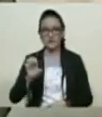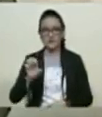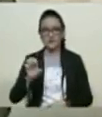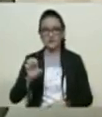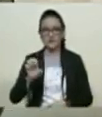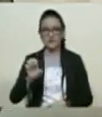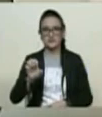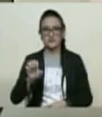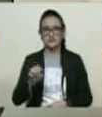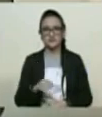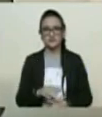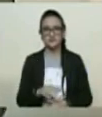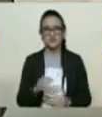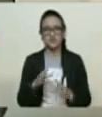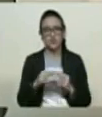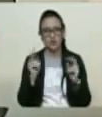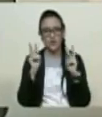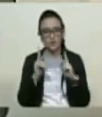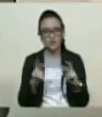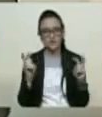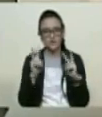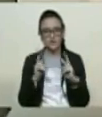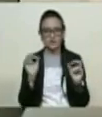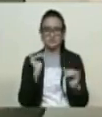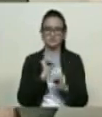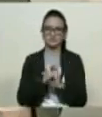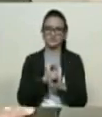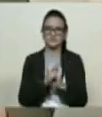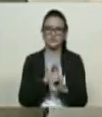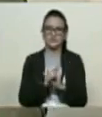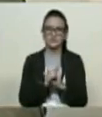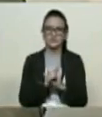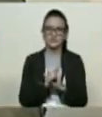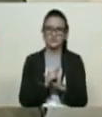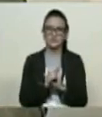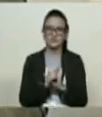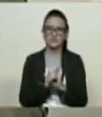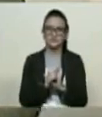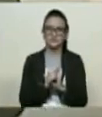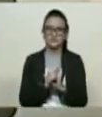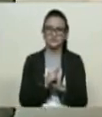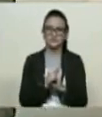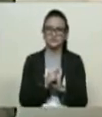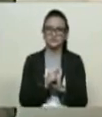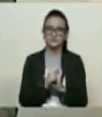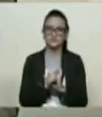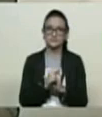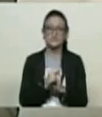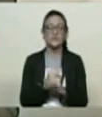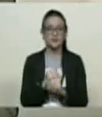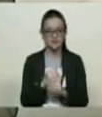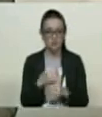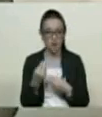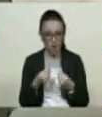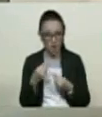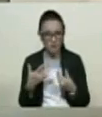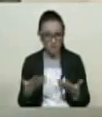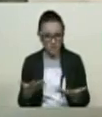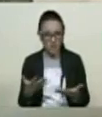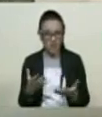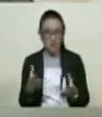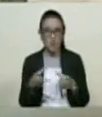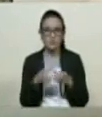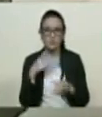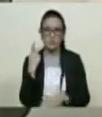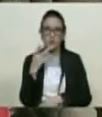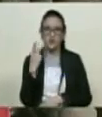realizar las auditorías de los medios de transmisión. Y eso se hace con los partidos, como siempre, y ellos